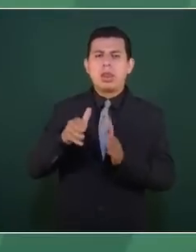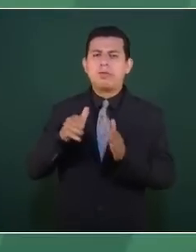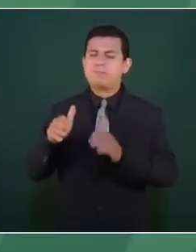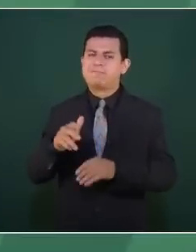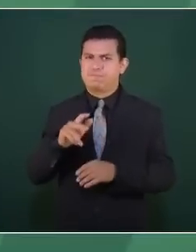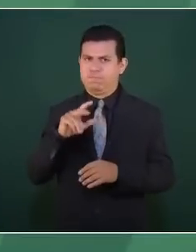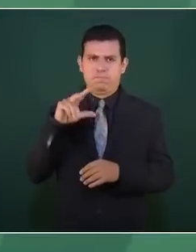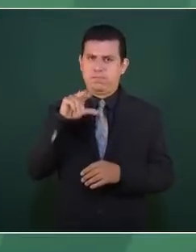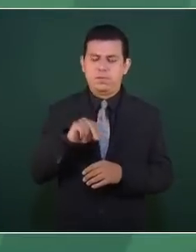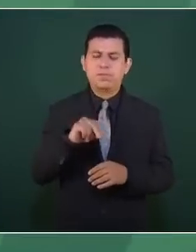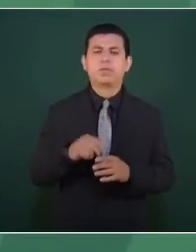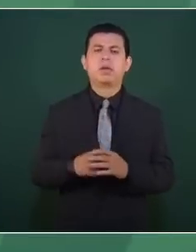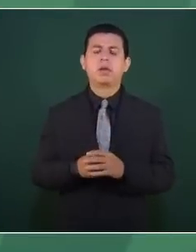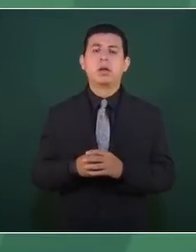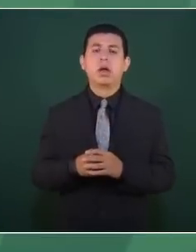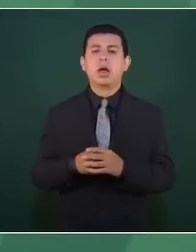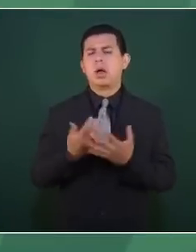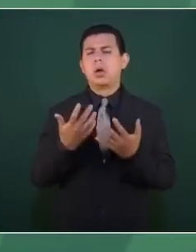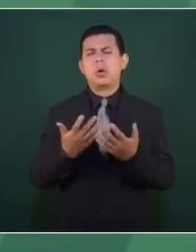predomina